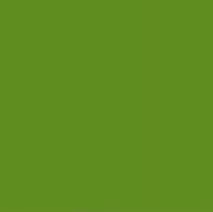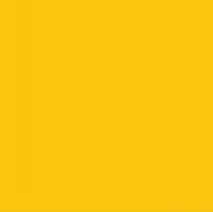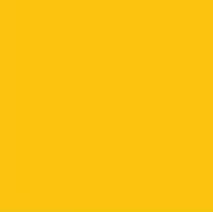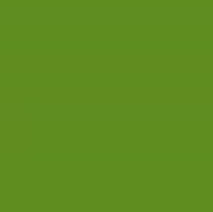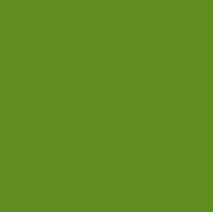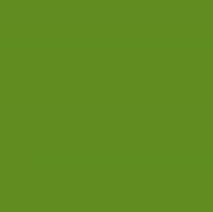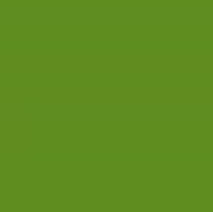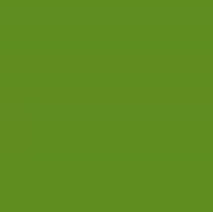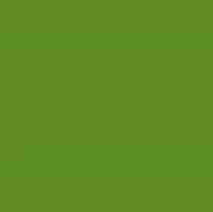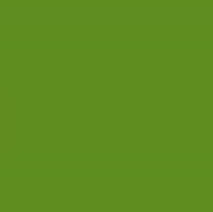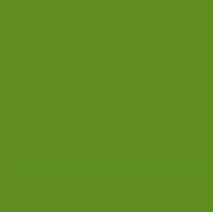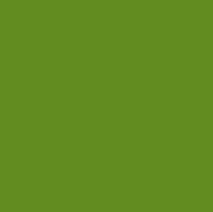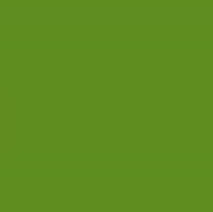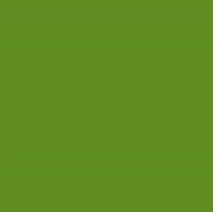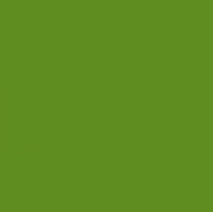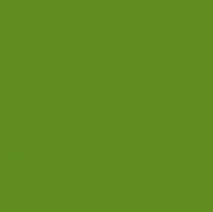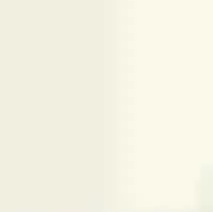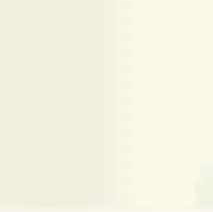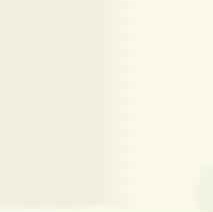sí, sí.